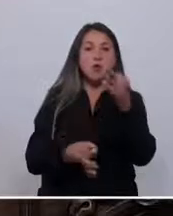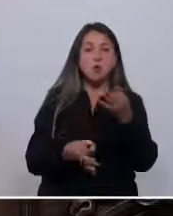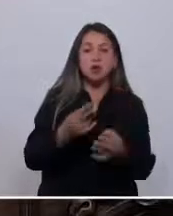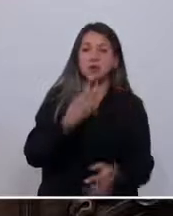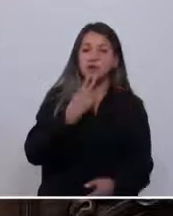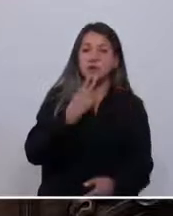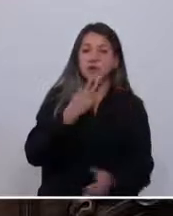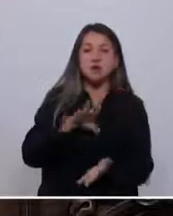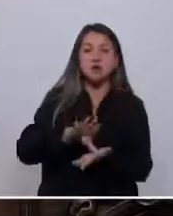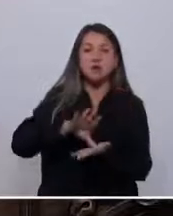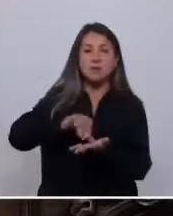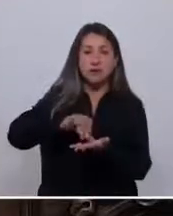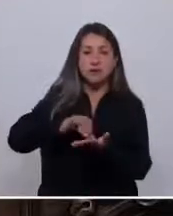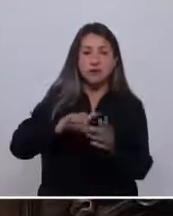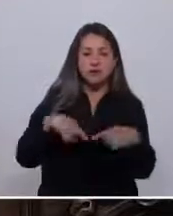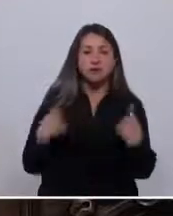patria.